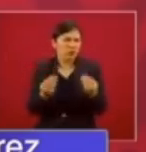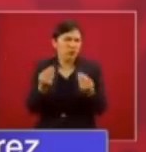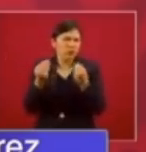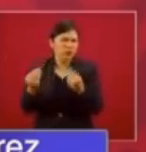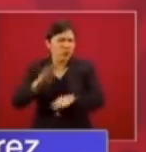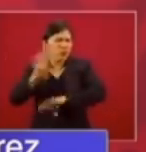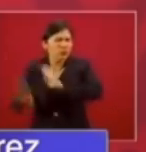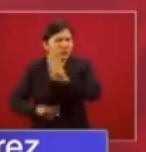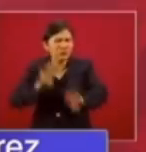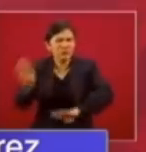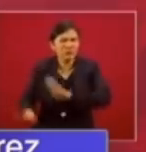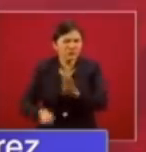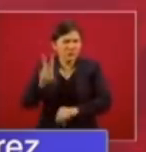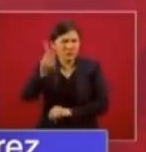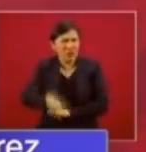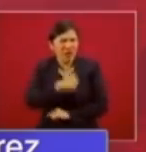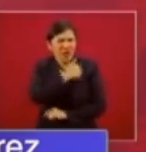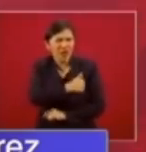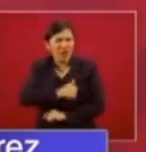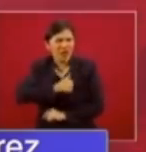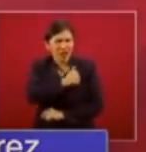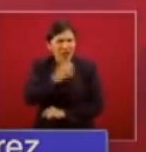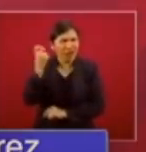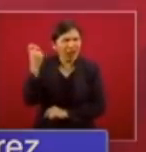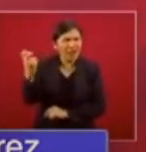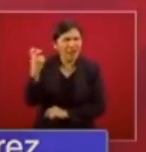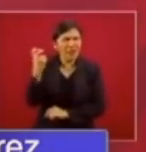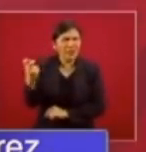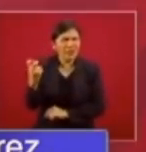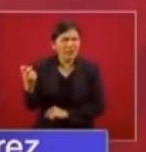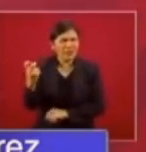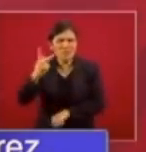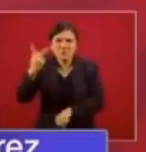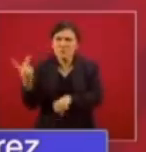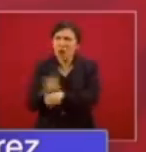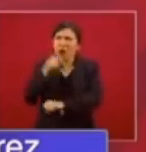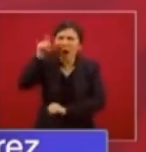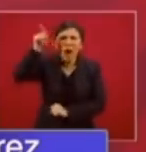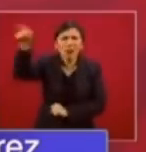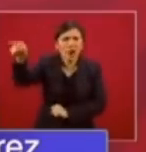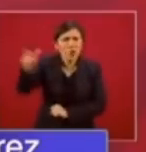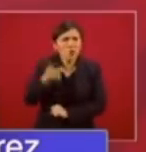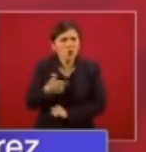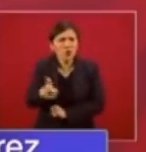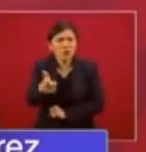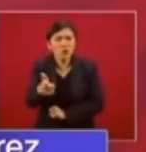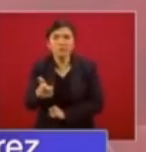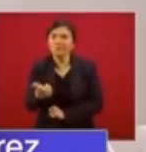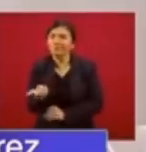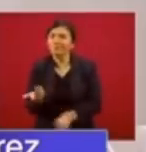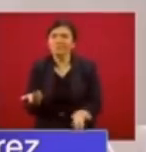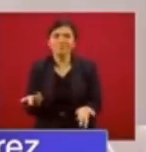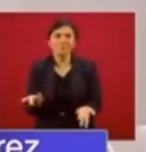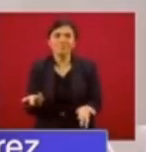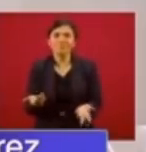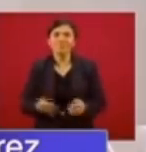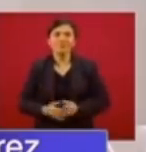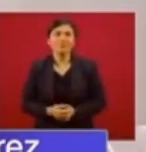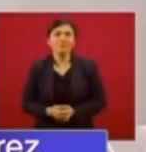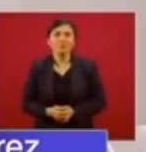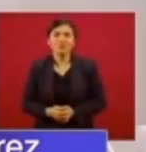Muchos muertos. Es muy lamentable lo que está pasando.